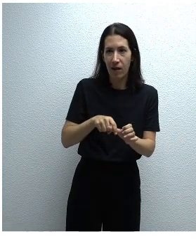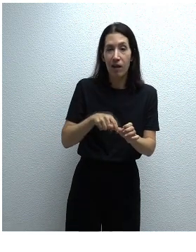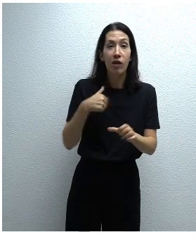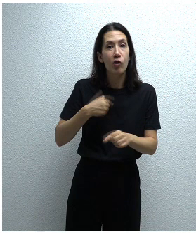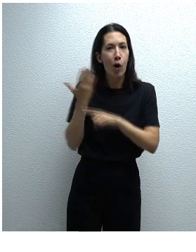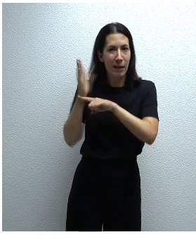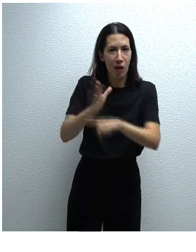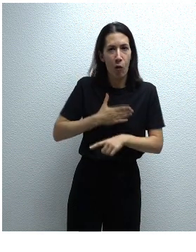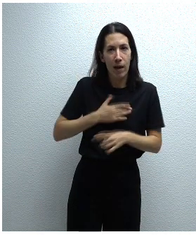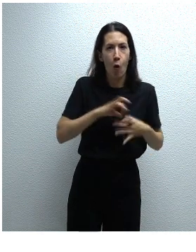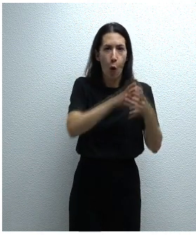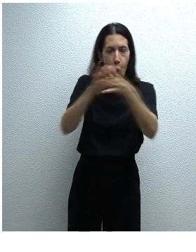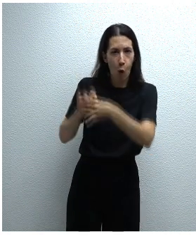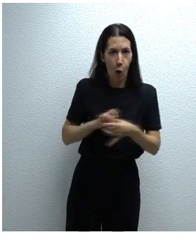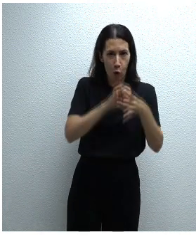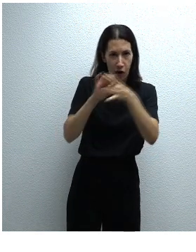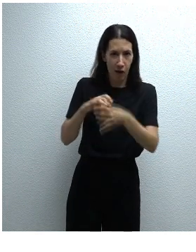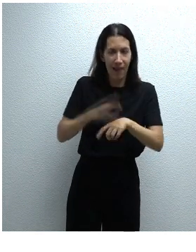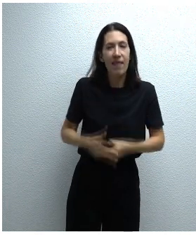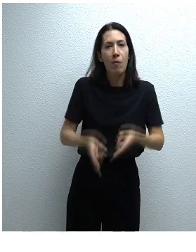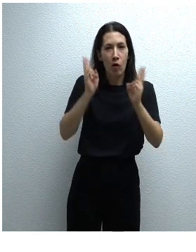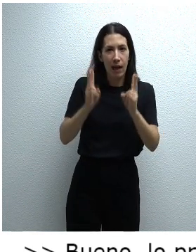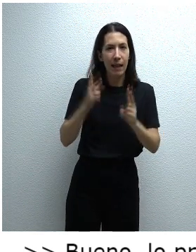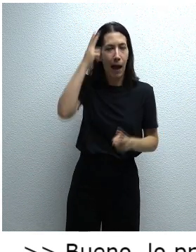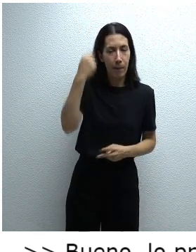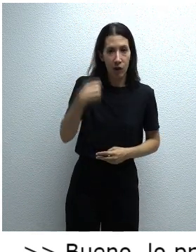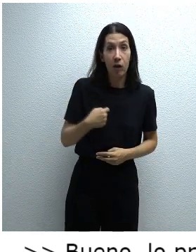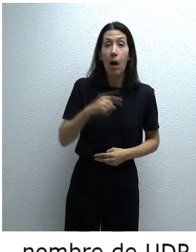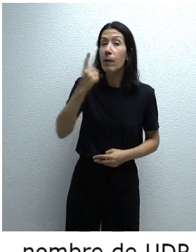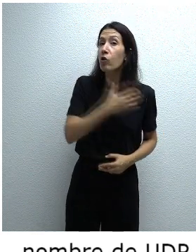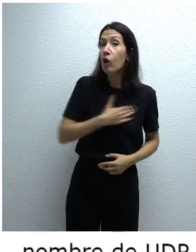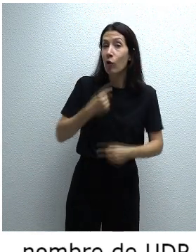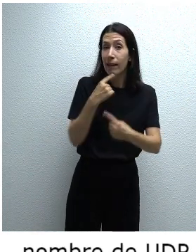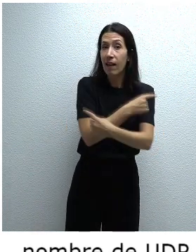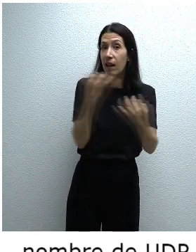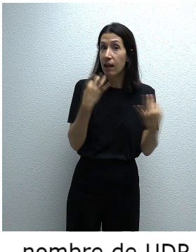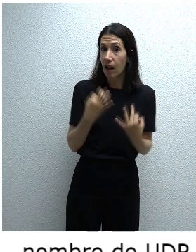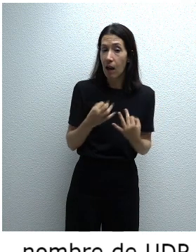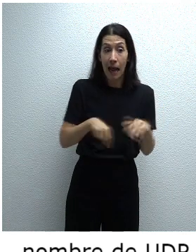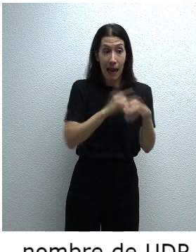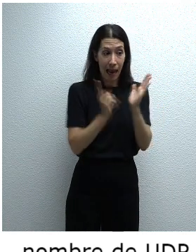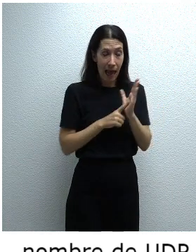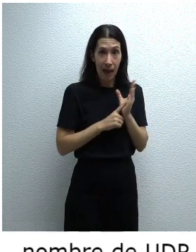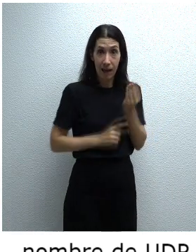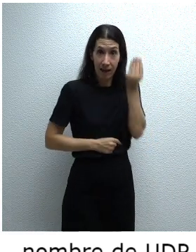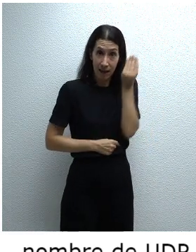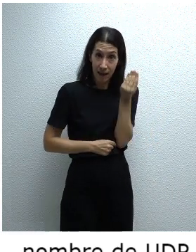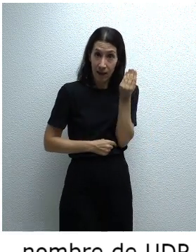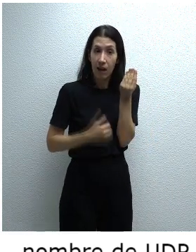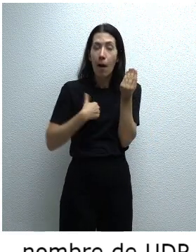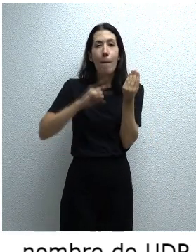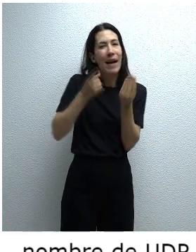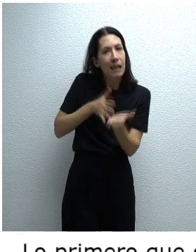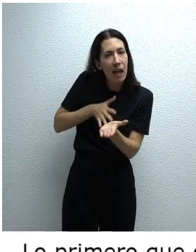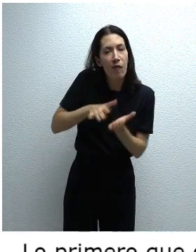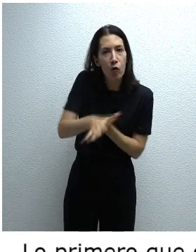nombre de UDP. Lo primero que quiero deciros es que quizá esta ley ha tenido más impacto en el tema de discapacidad que en